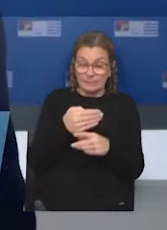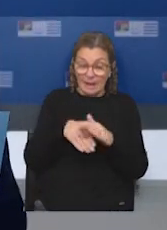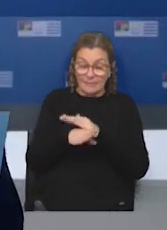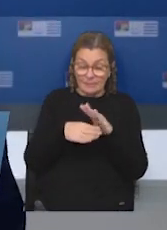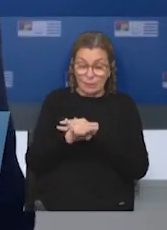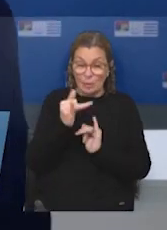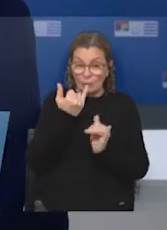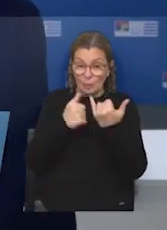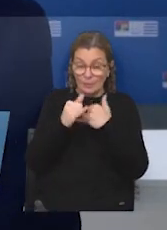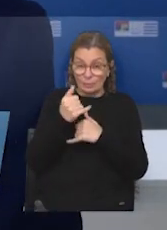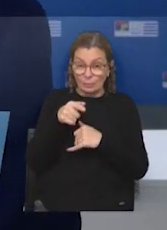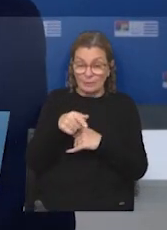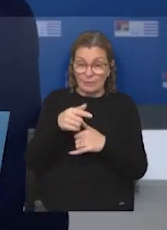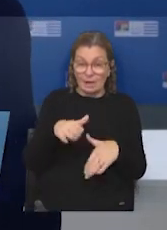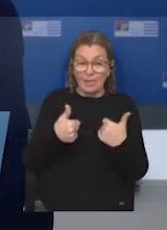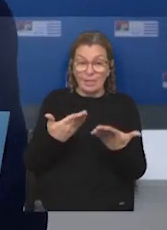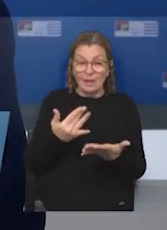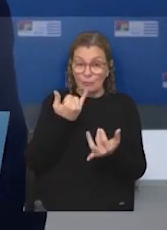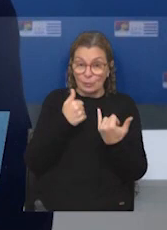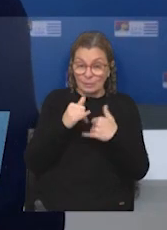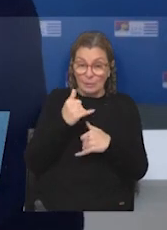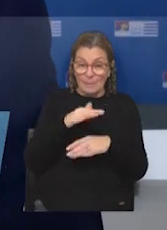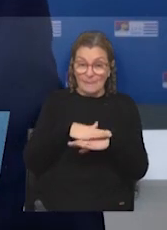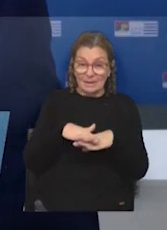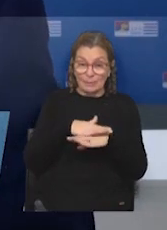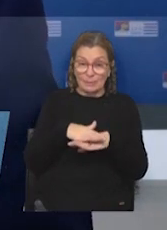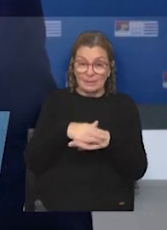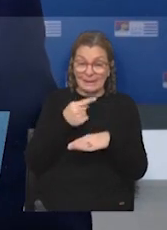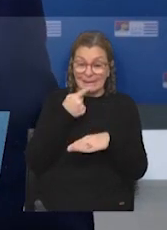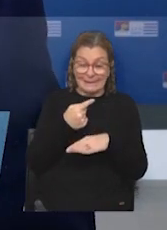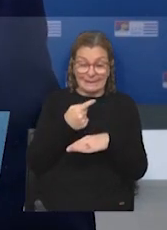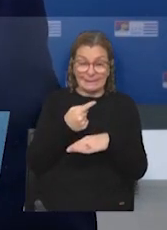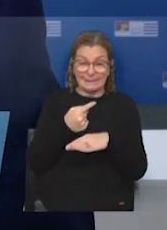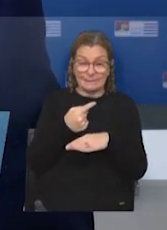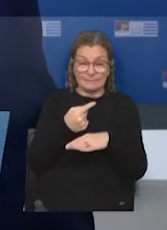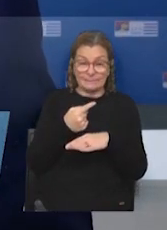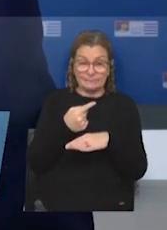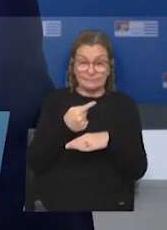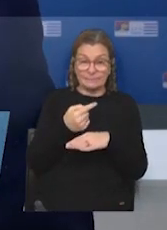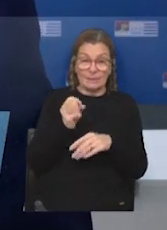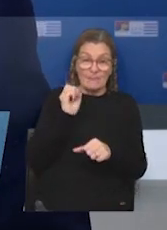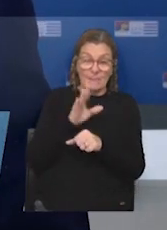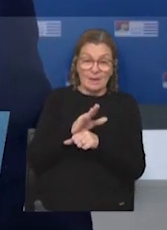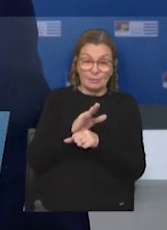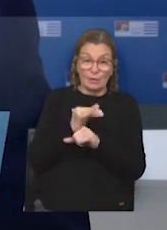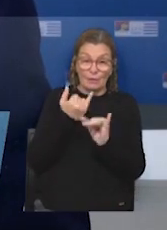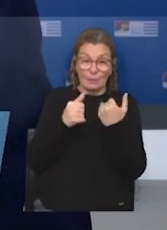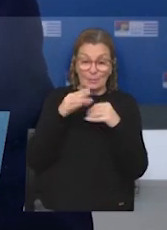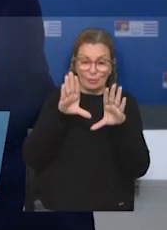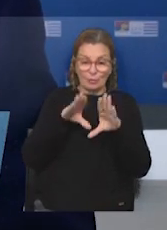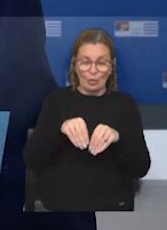información cuando usted le va a brindar la información como mínimo tendría que constatar que le está enviando la información